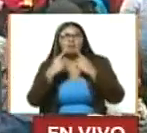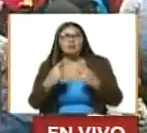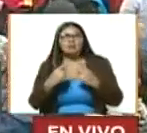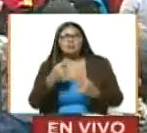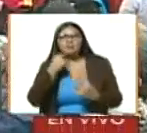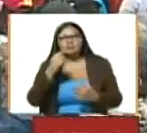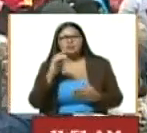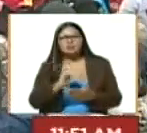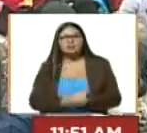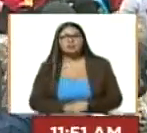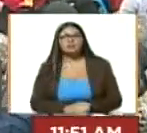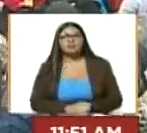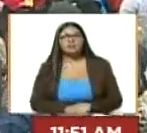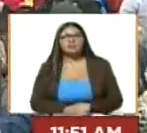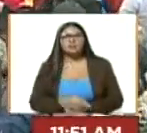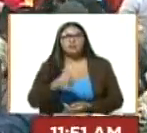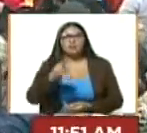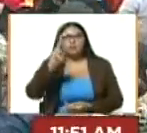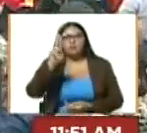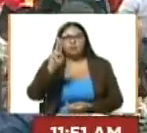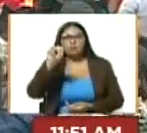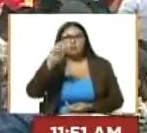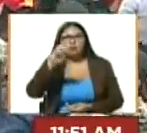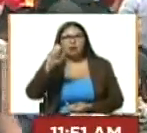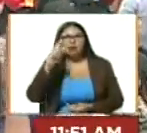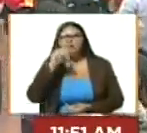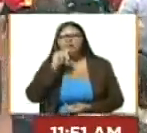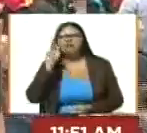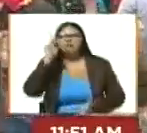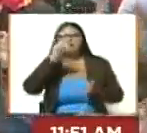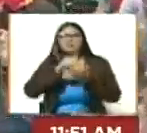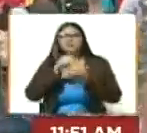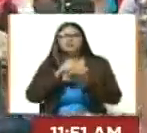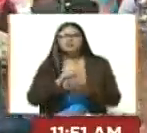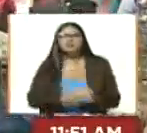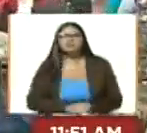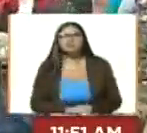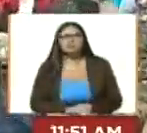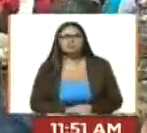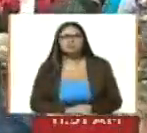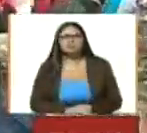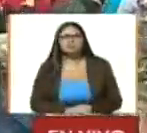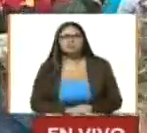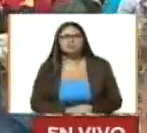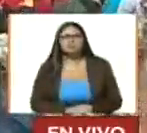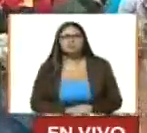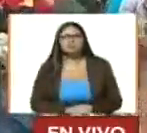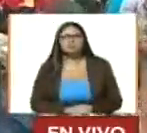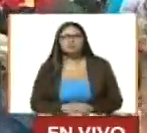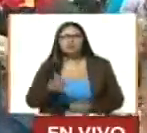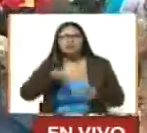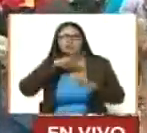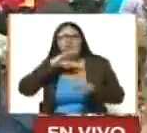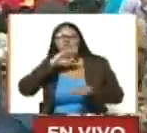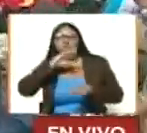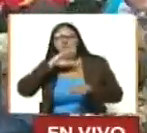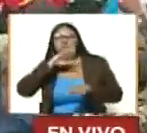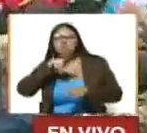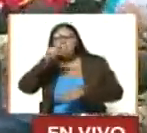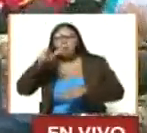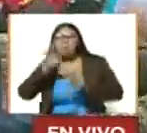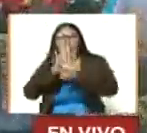dice mi comandante Chávez, el Juncal. ¿Se acuerdan de eso? ¿Quiénes estuvieron ahí? Levanten la mano. Eso estaba full,